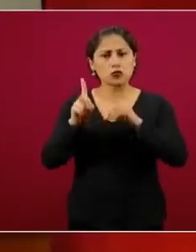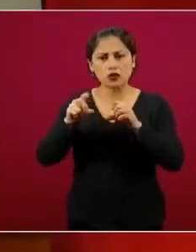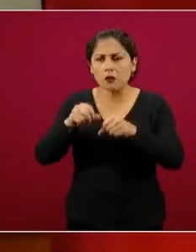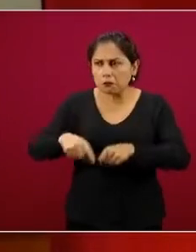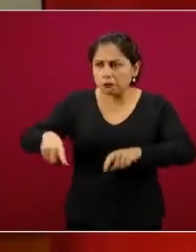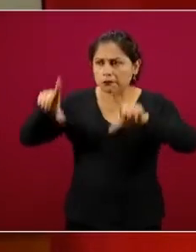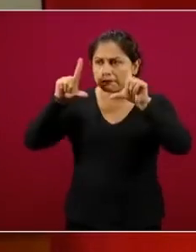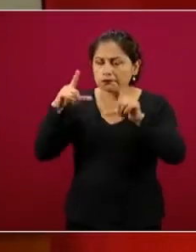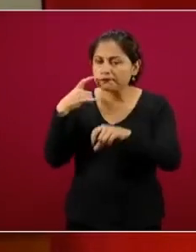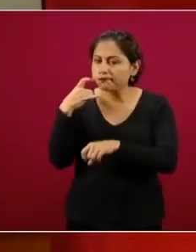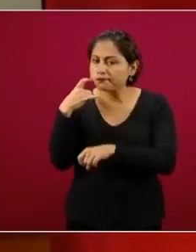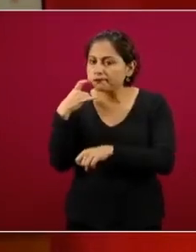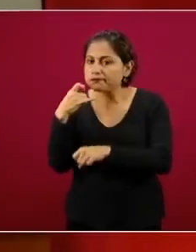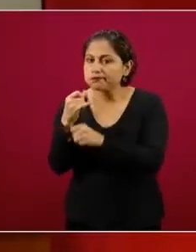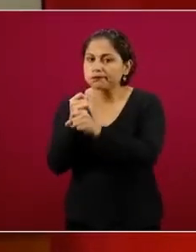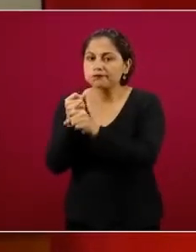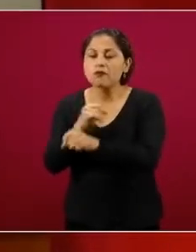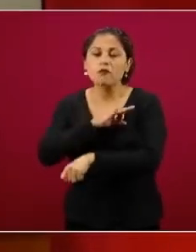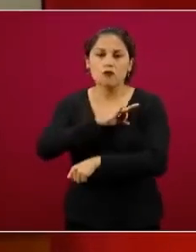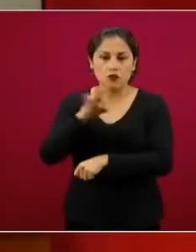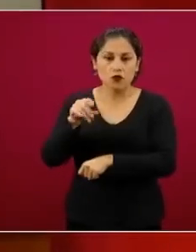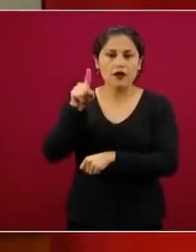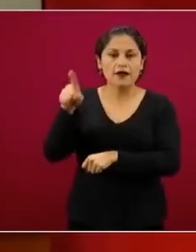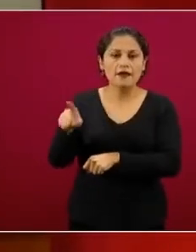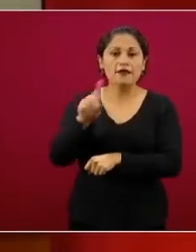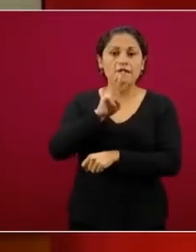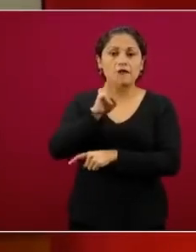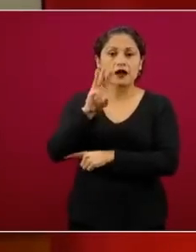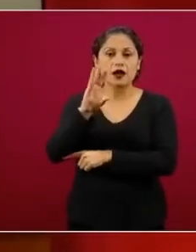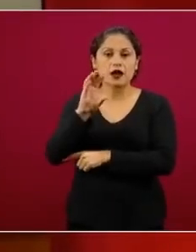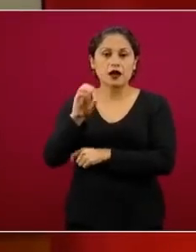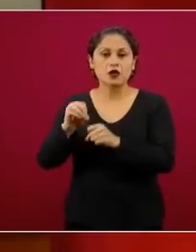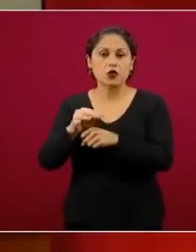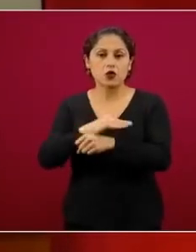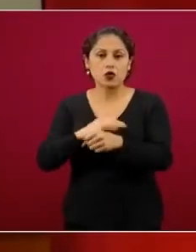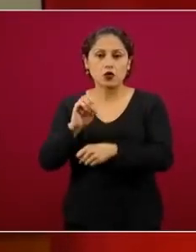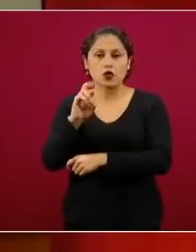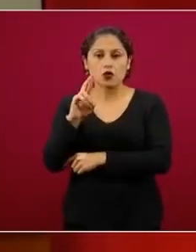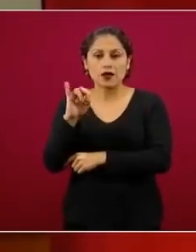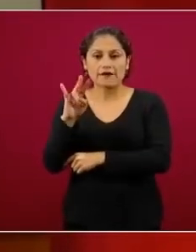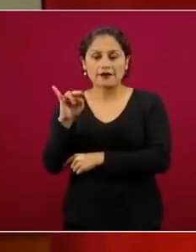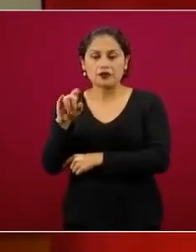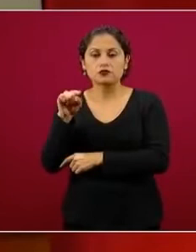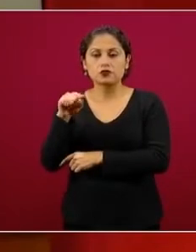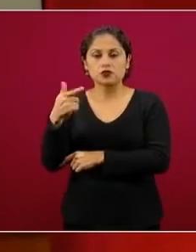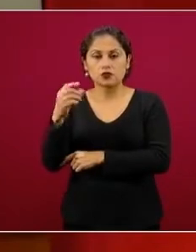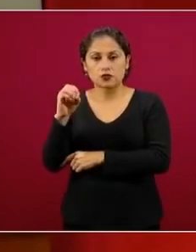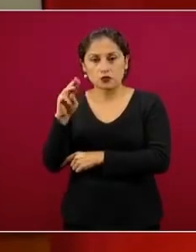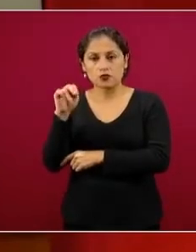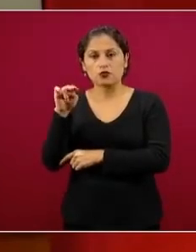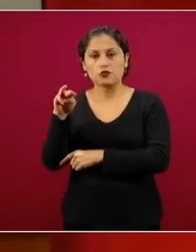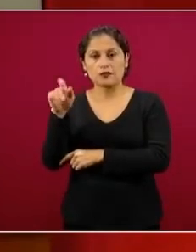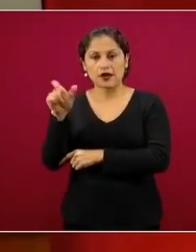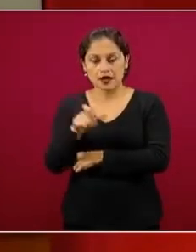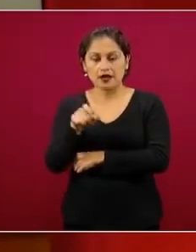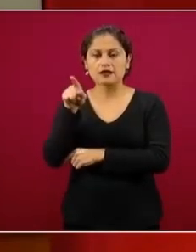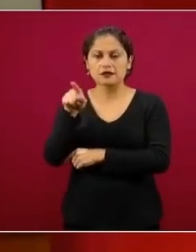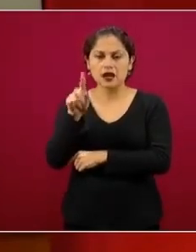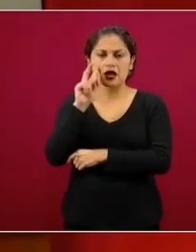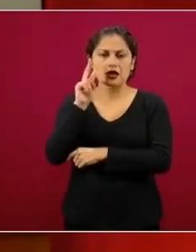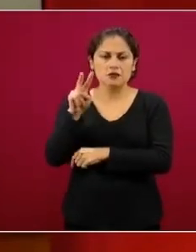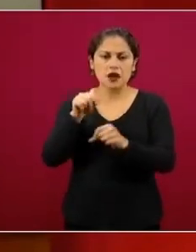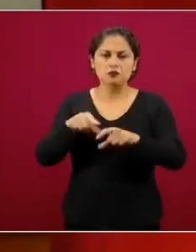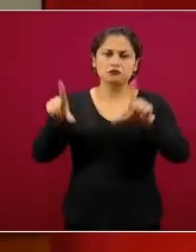en la página de coronavirus.gov.mx para poder revisar con detenimiento lo que